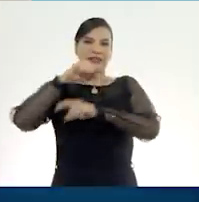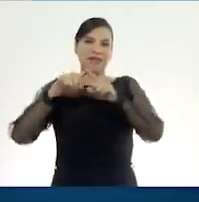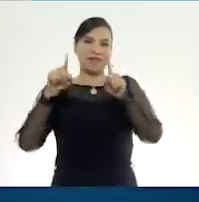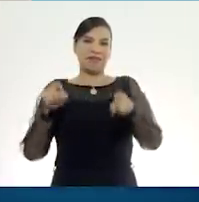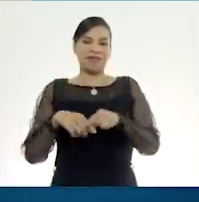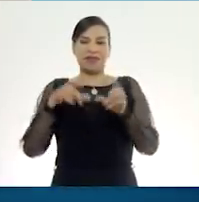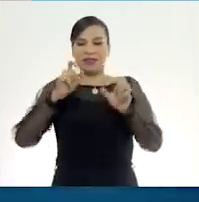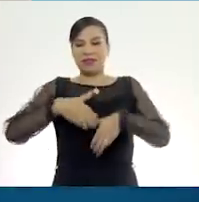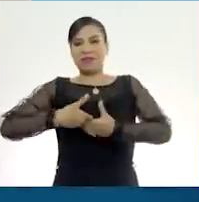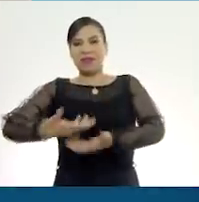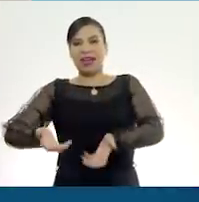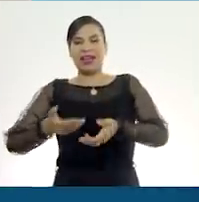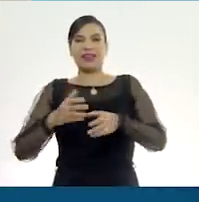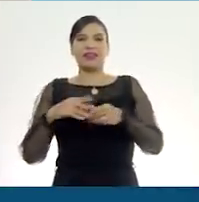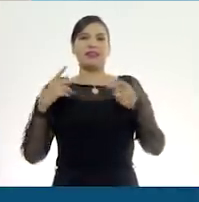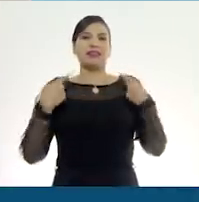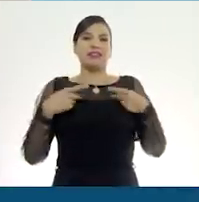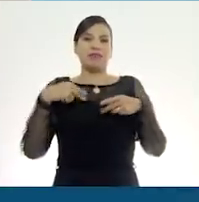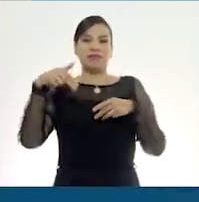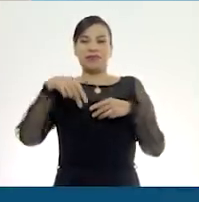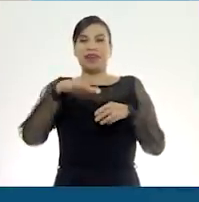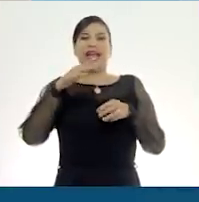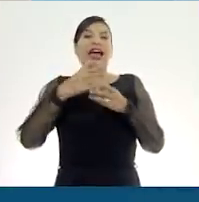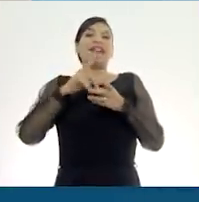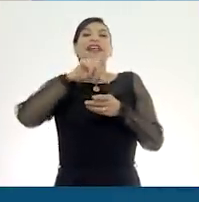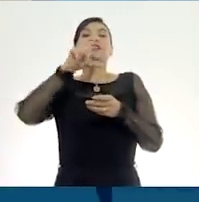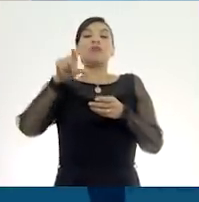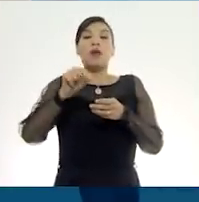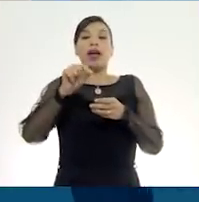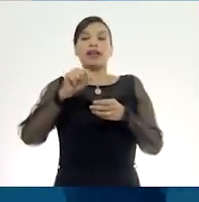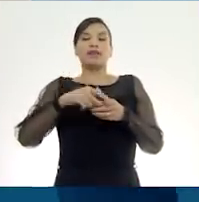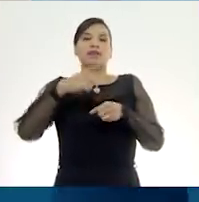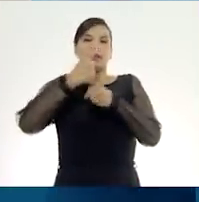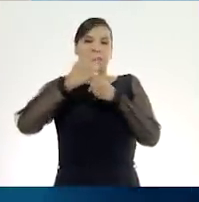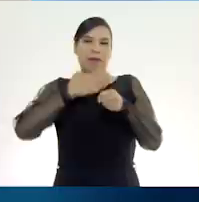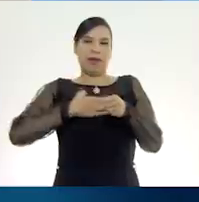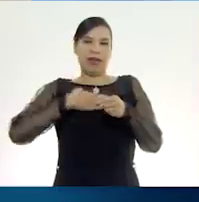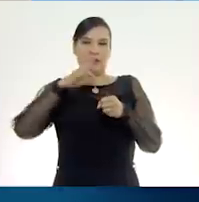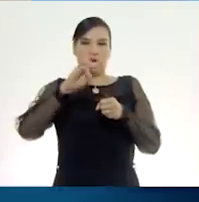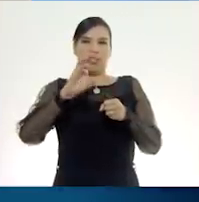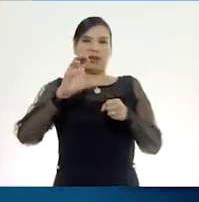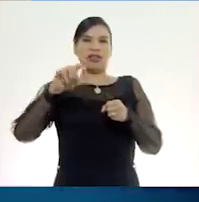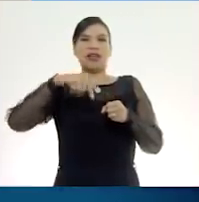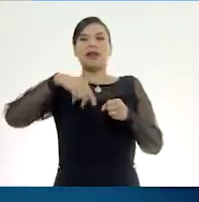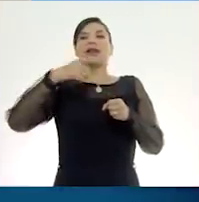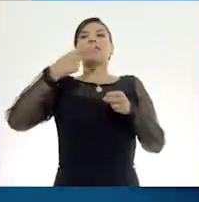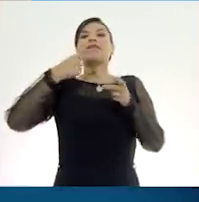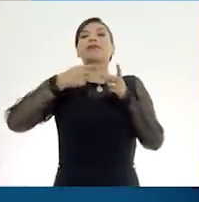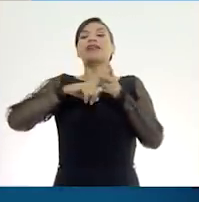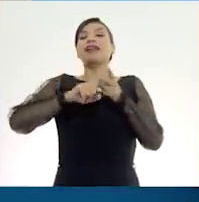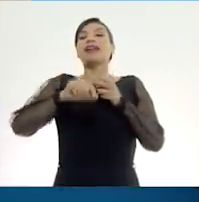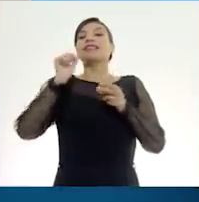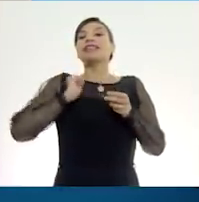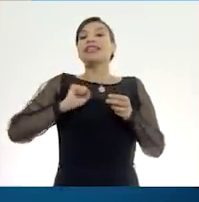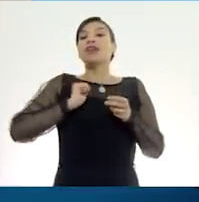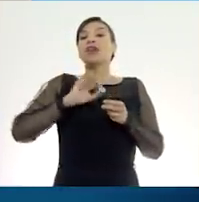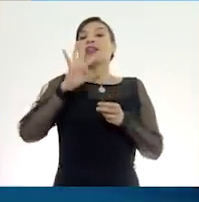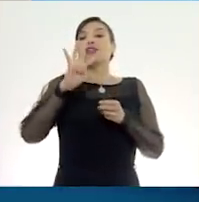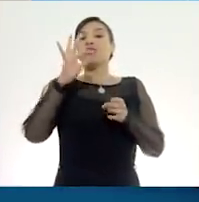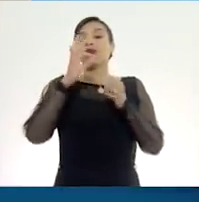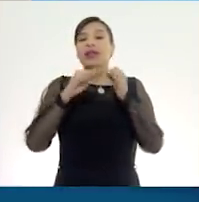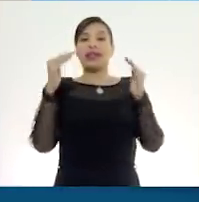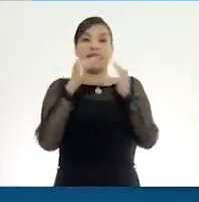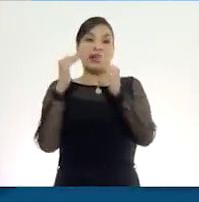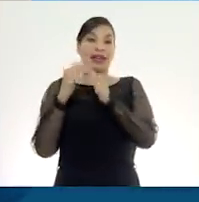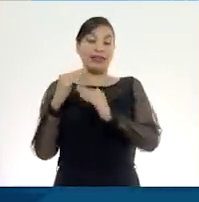¡agua va! Y los primeros inodoros que llegaron a México aparecieron solo hasta finales del siglo XIX. Y eso fue en las casas